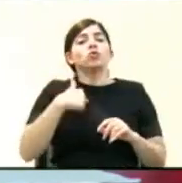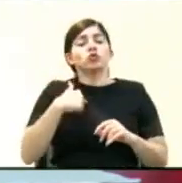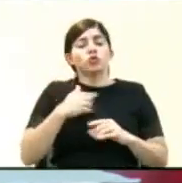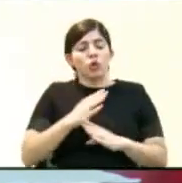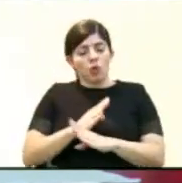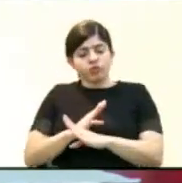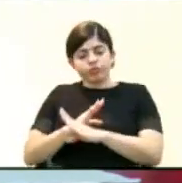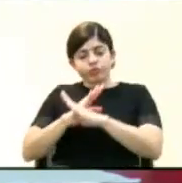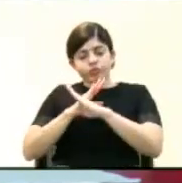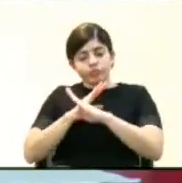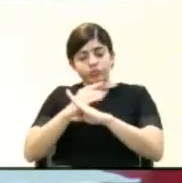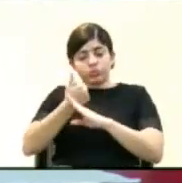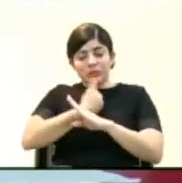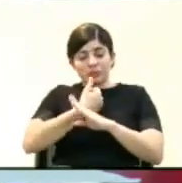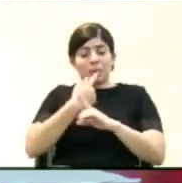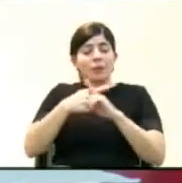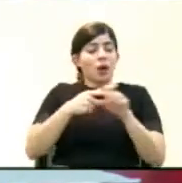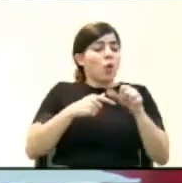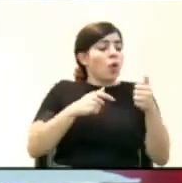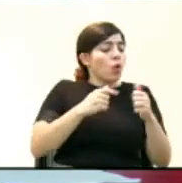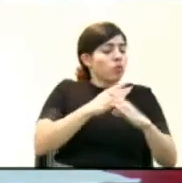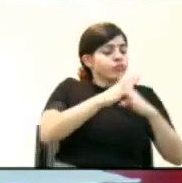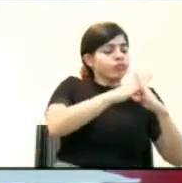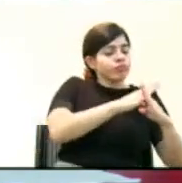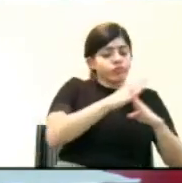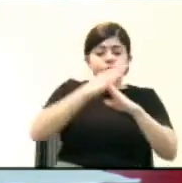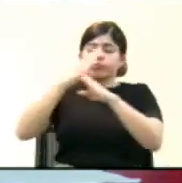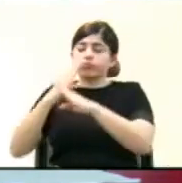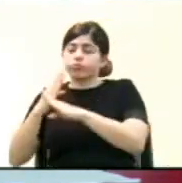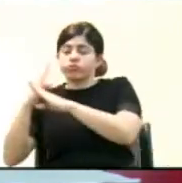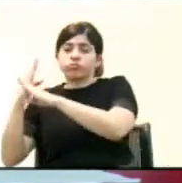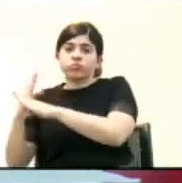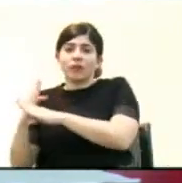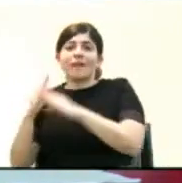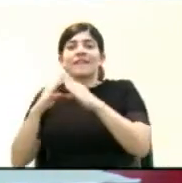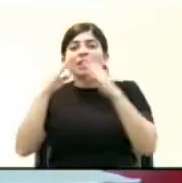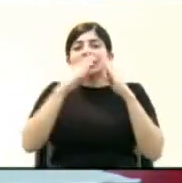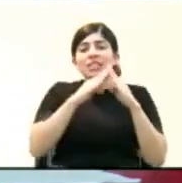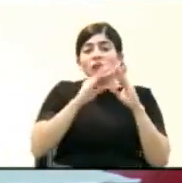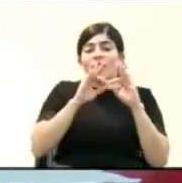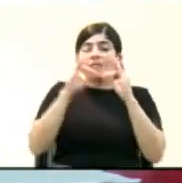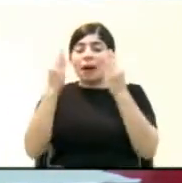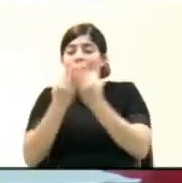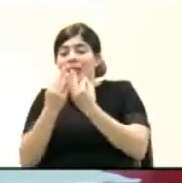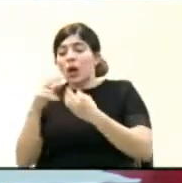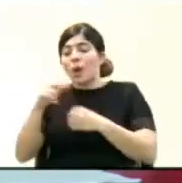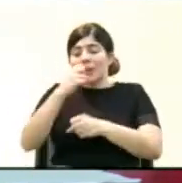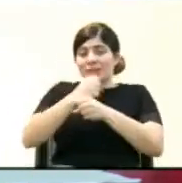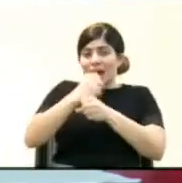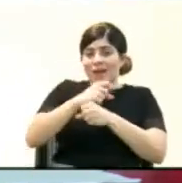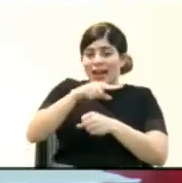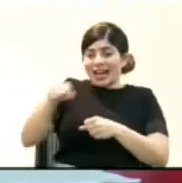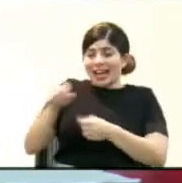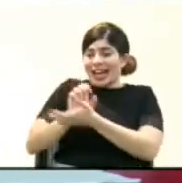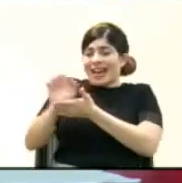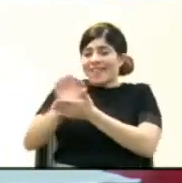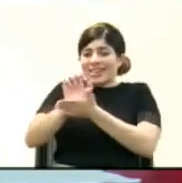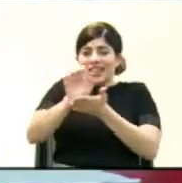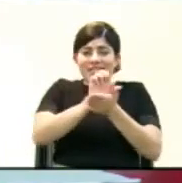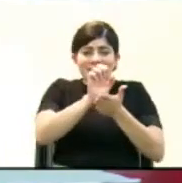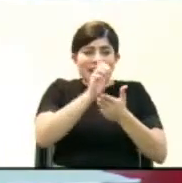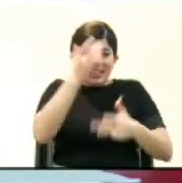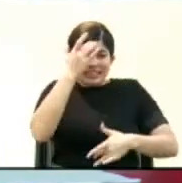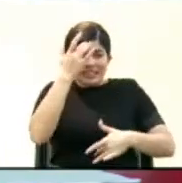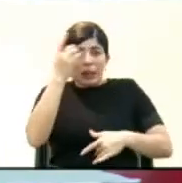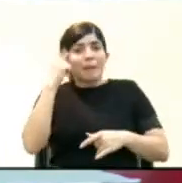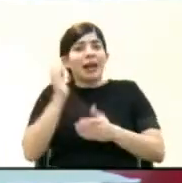escudo alrededor de la población para que mis vecinos, mis familiares, mis colegas de trabajo no se contagien y no terminen en un